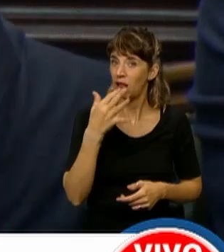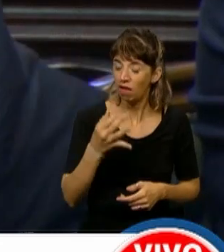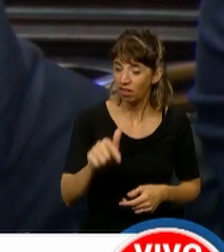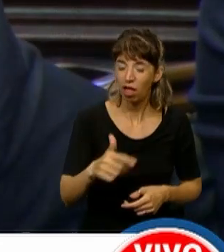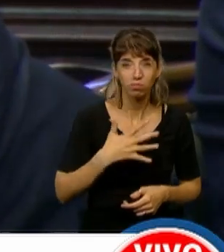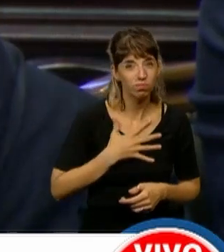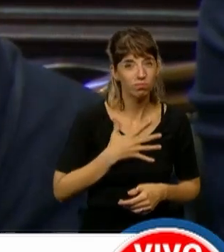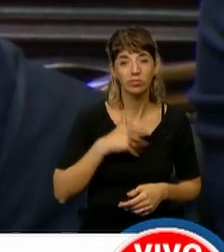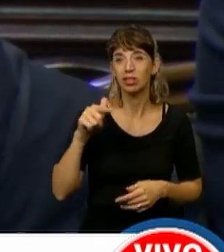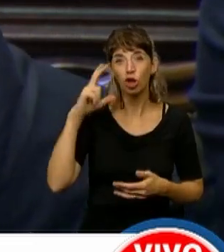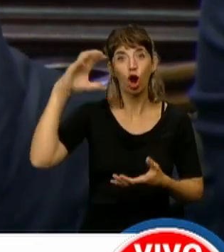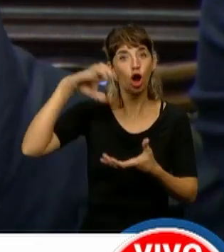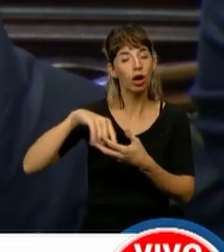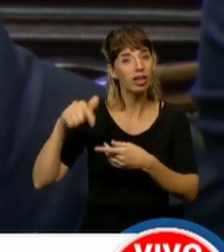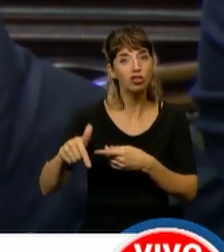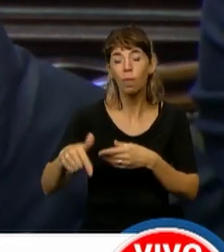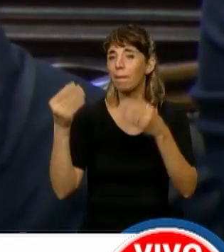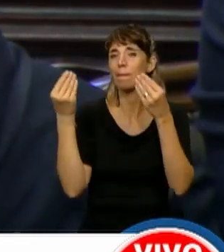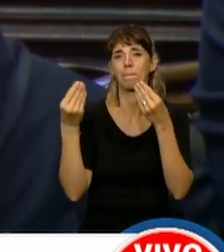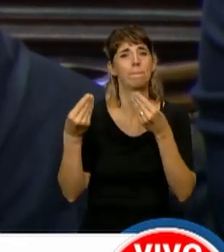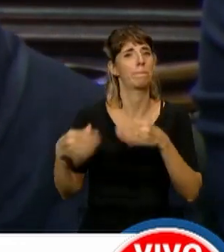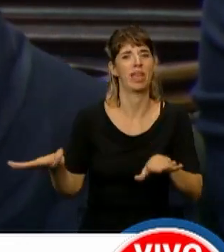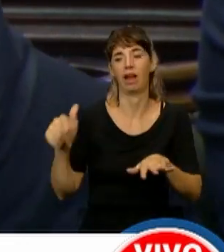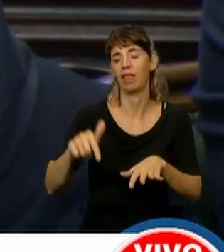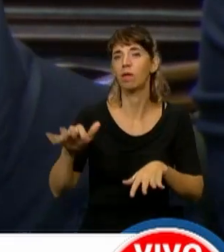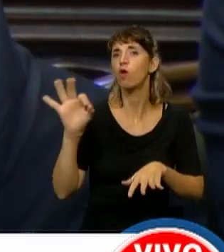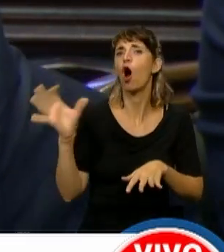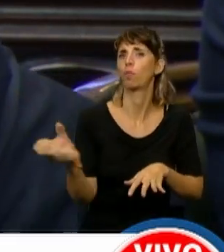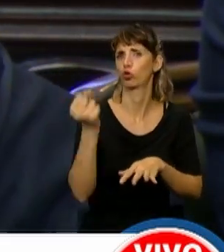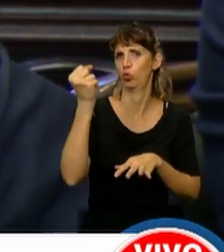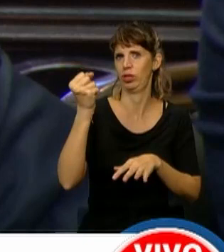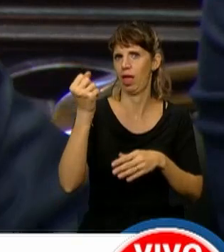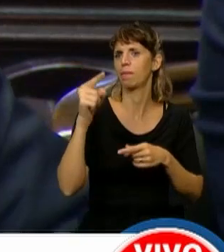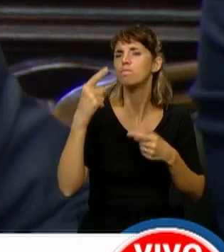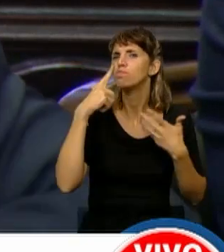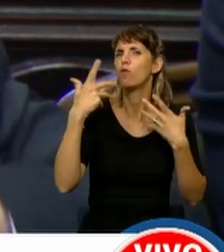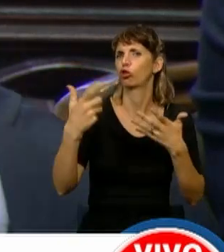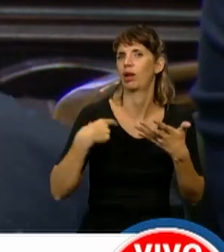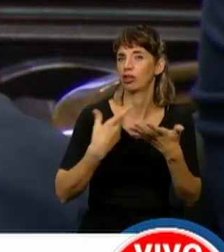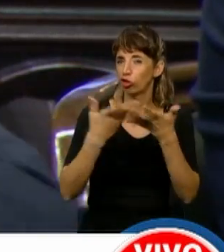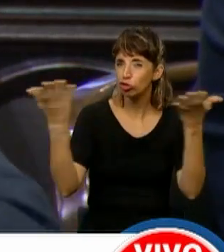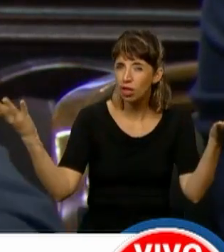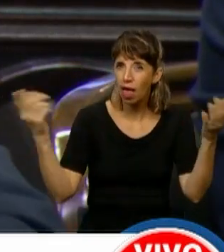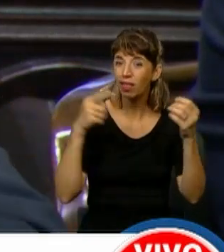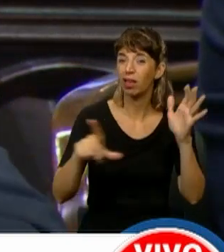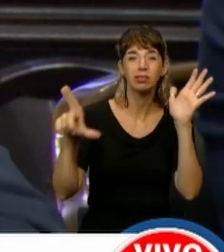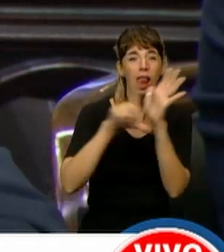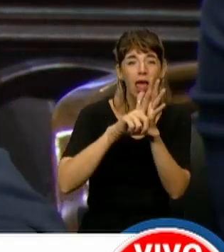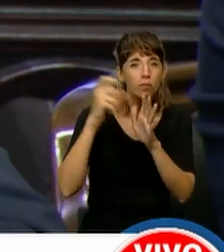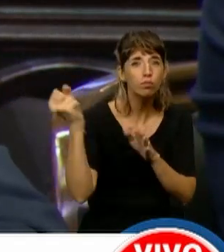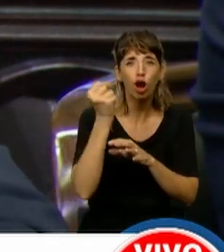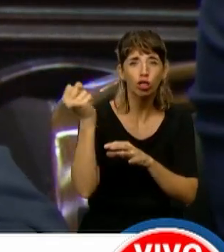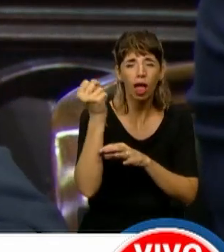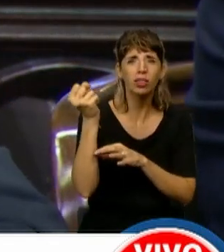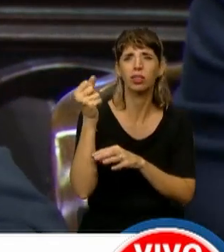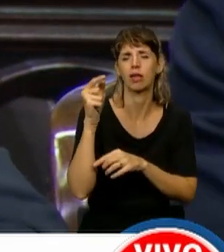Congreso pierde la oportunidad de mostrarle a la sociedad que esta ley de leyes es